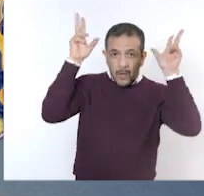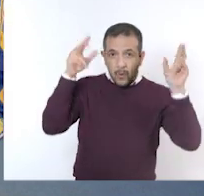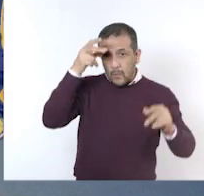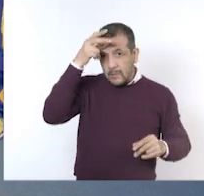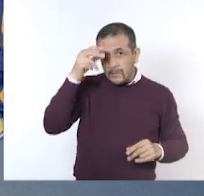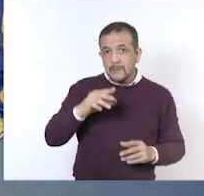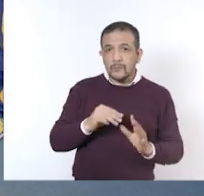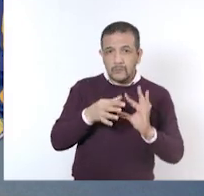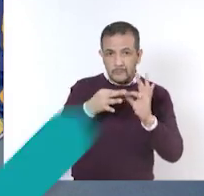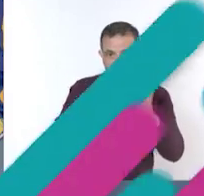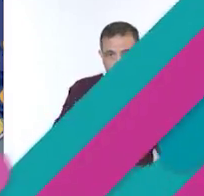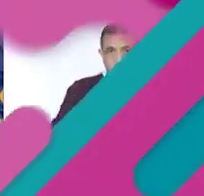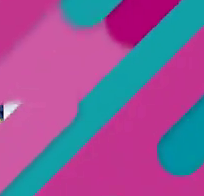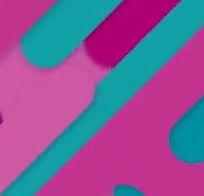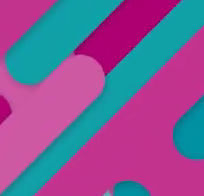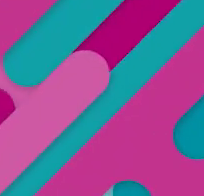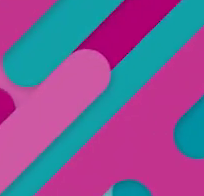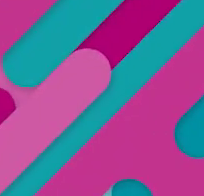preparado una cápsula.